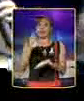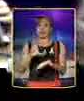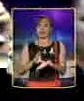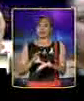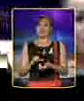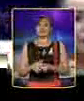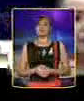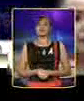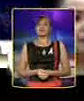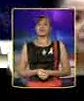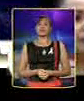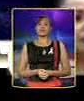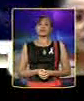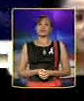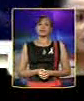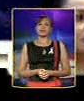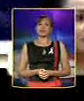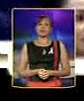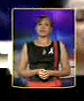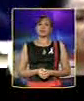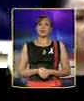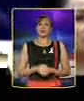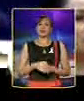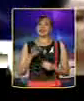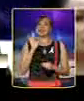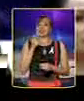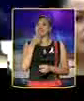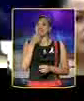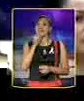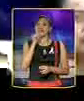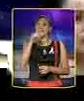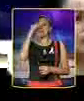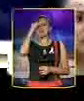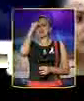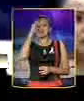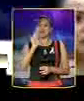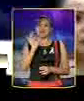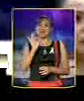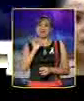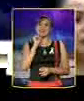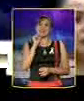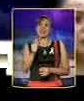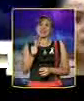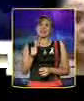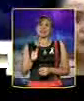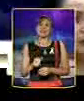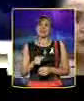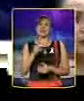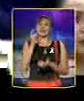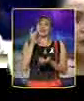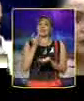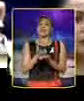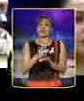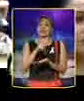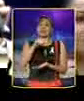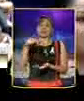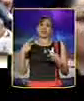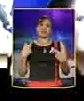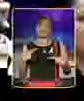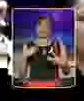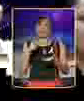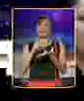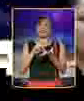discapacidad. Y mal haríamos en pensar que solo les toca a las